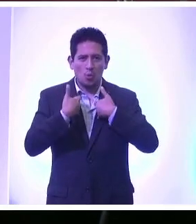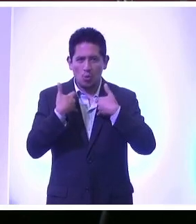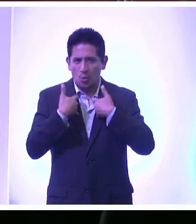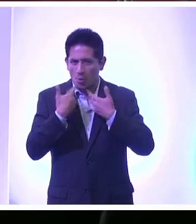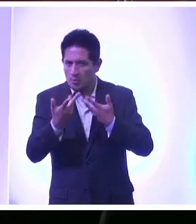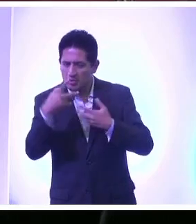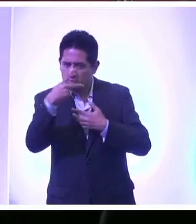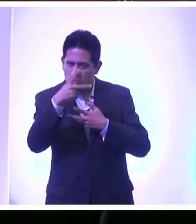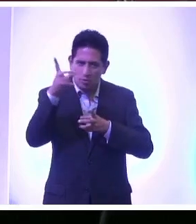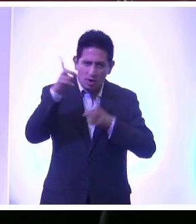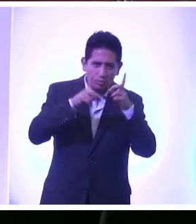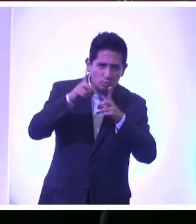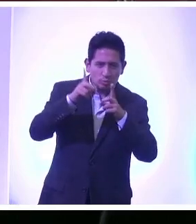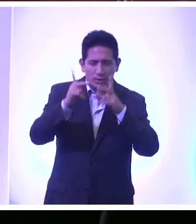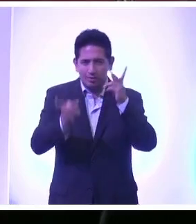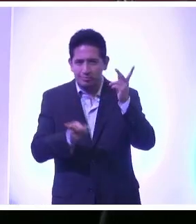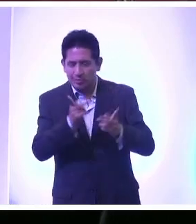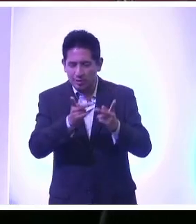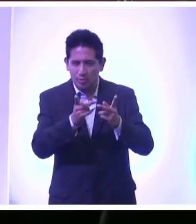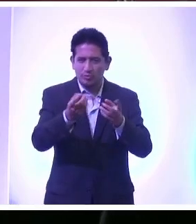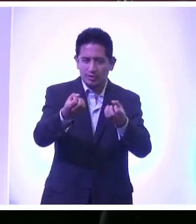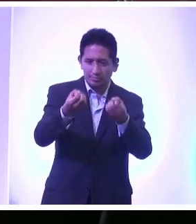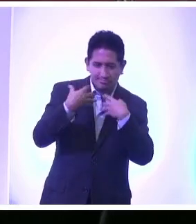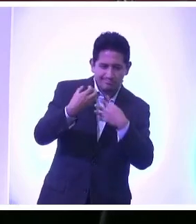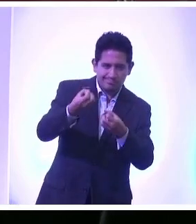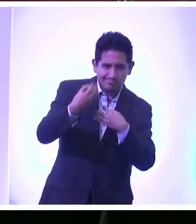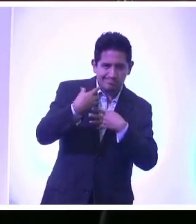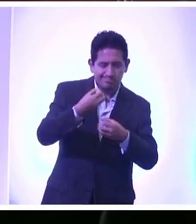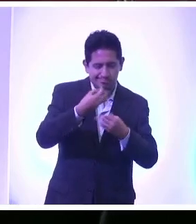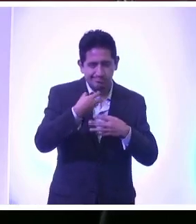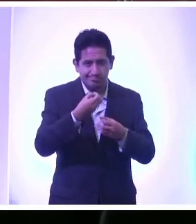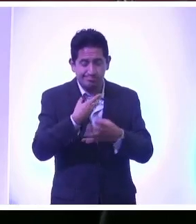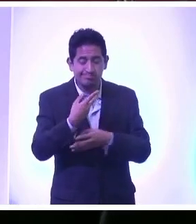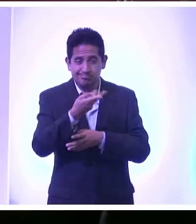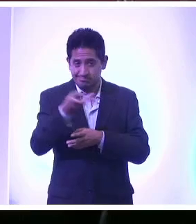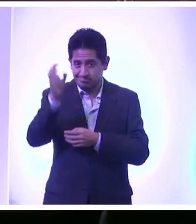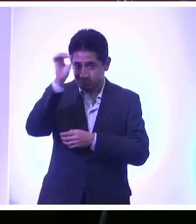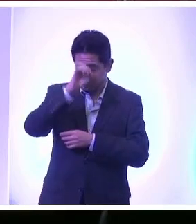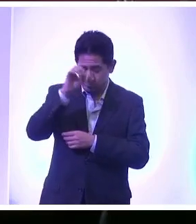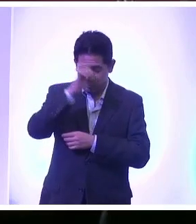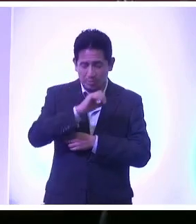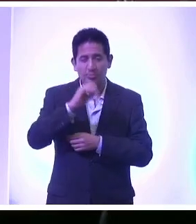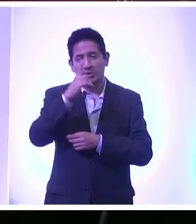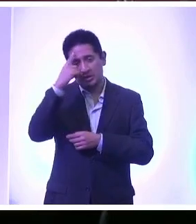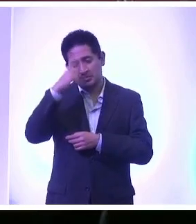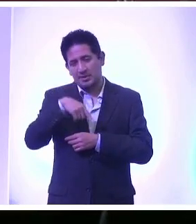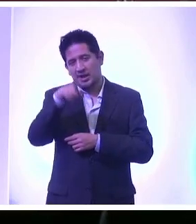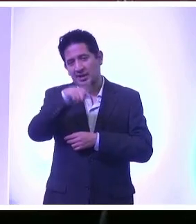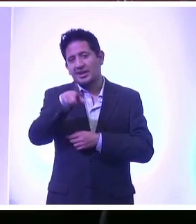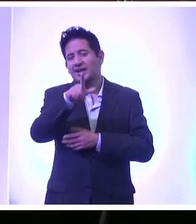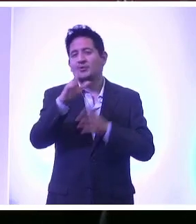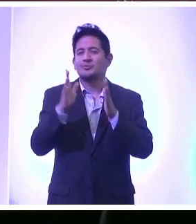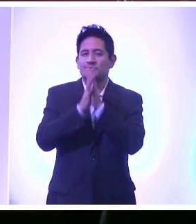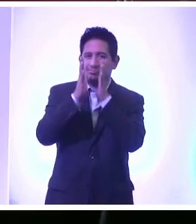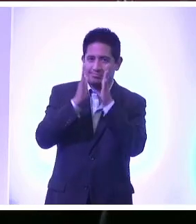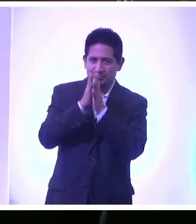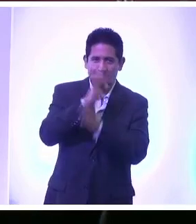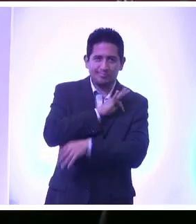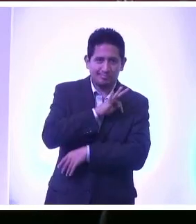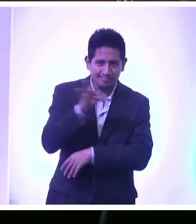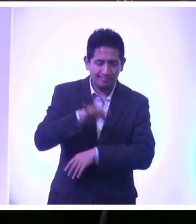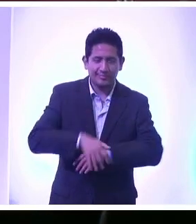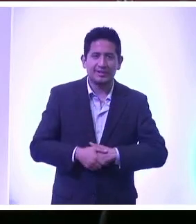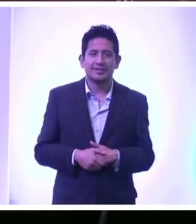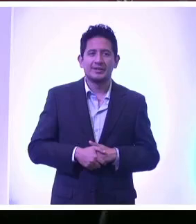precisamente entrar en las prácticas en las que hagamos partícipes a quienes nos acompañan y